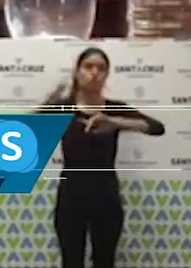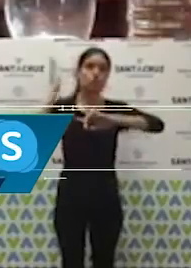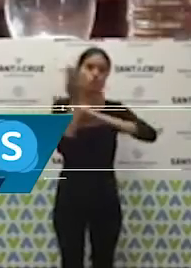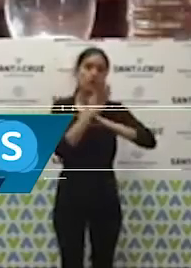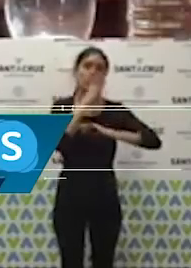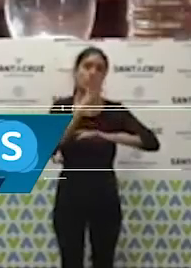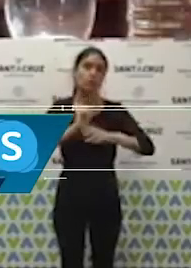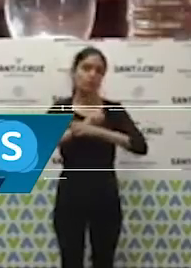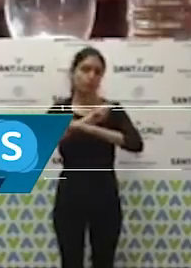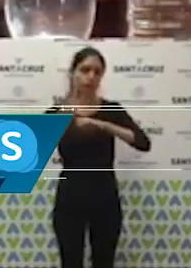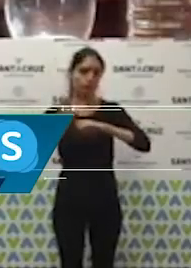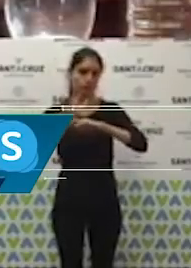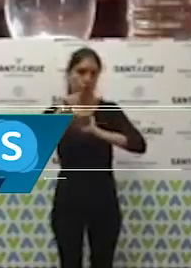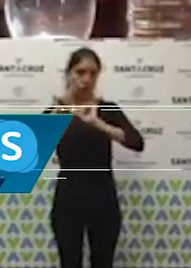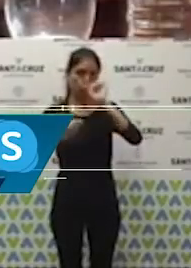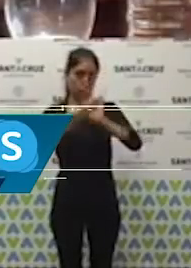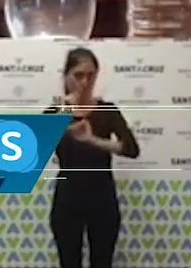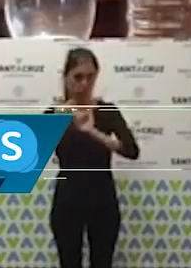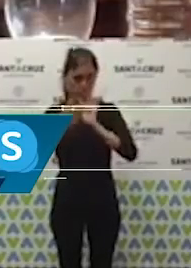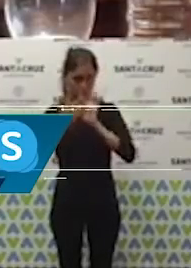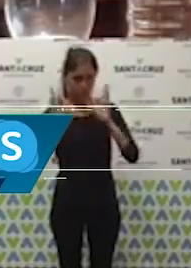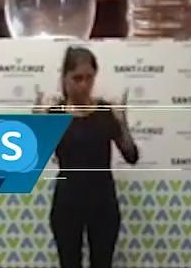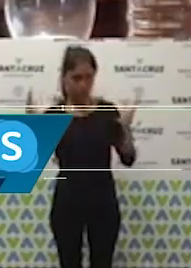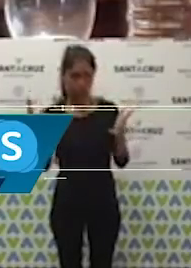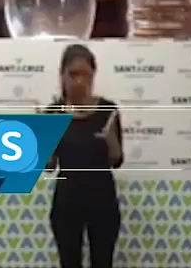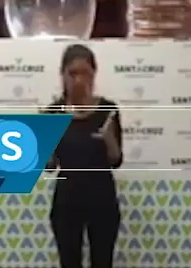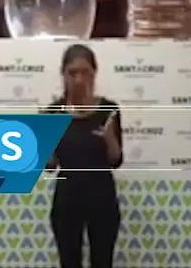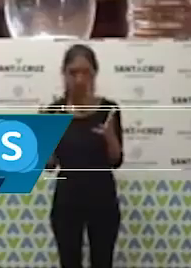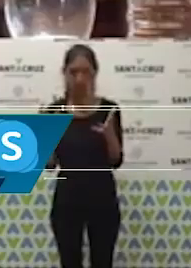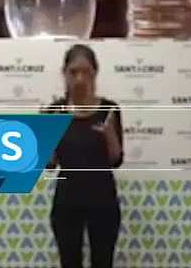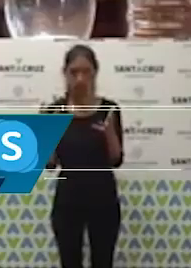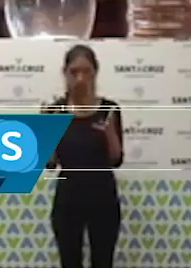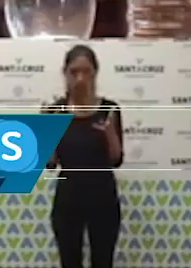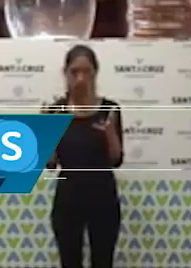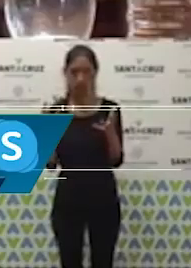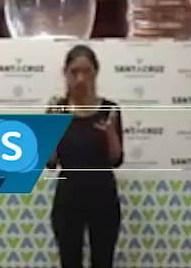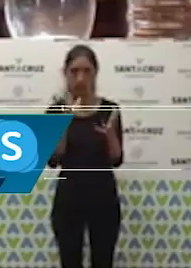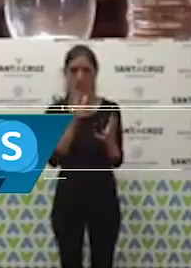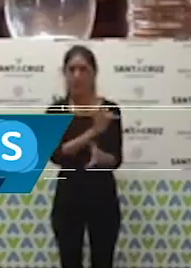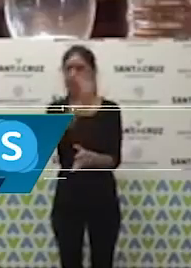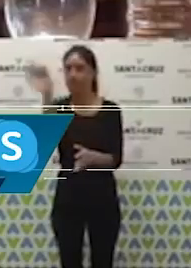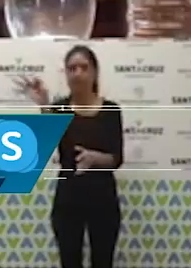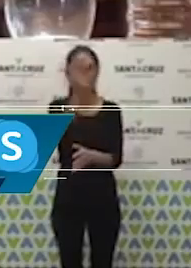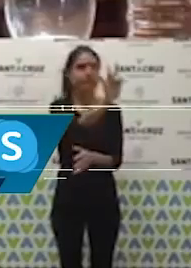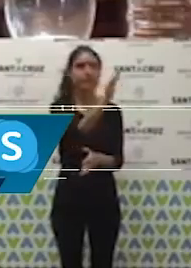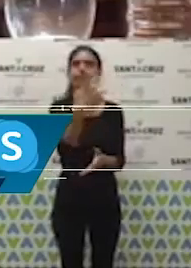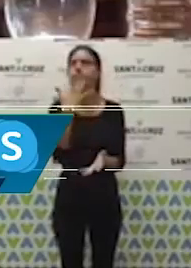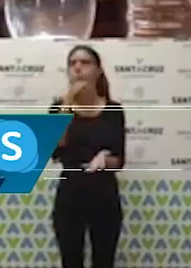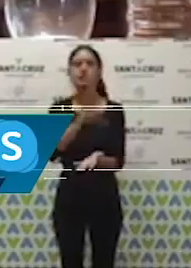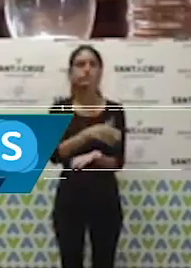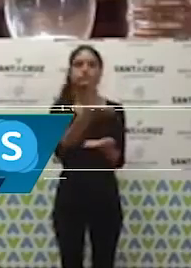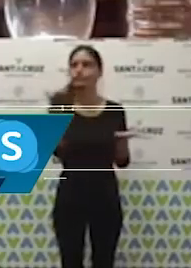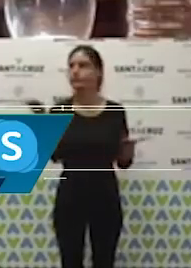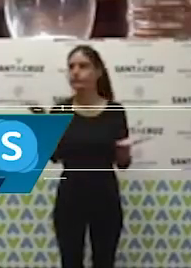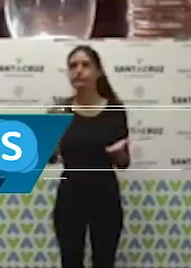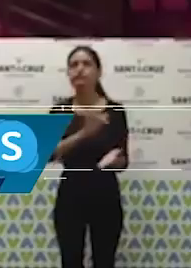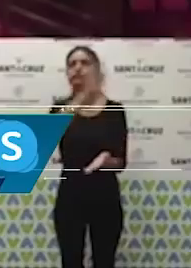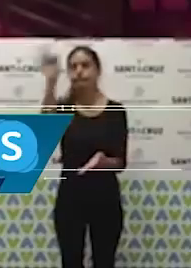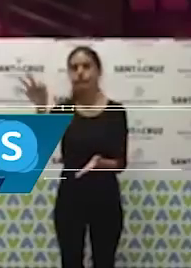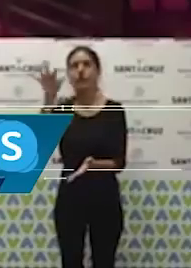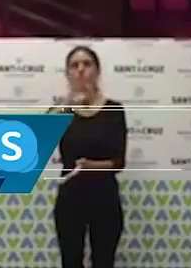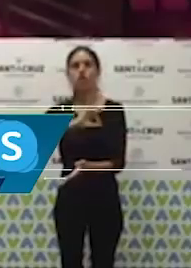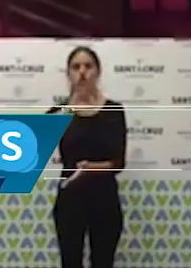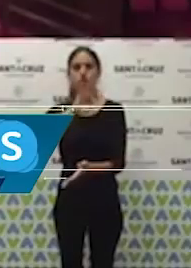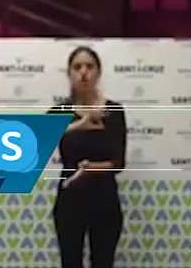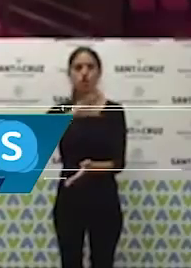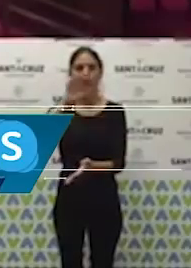además se están planteando ciertos... en los corrillos y en los políticos y periodísticos se está hablando de una posibilidad